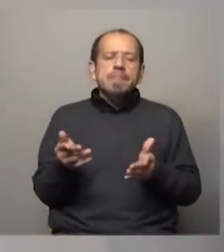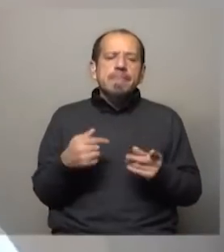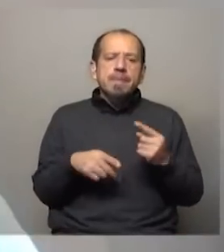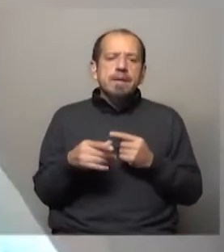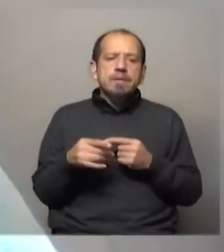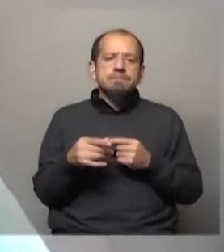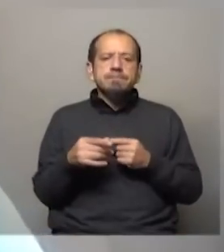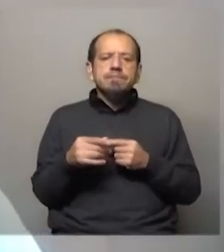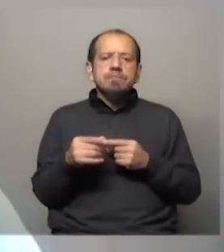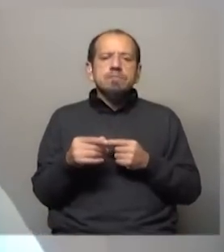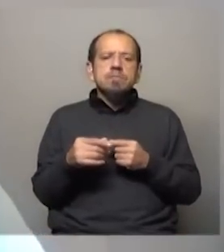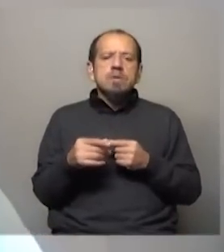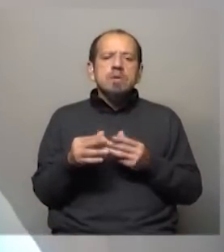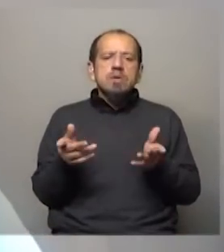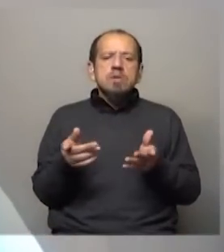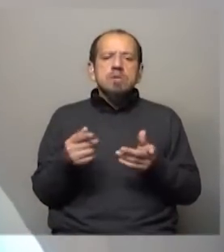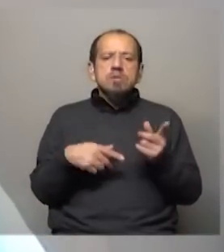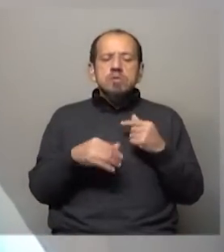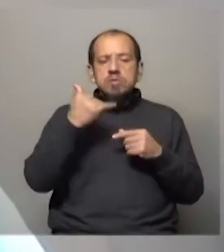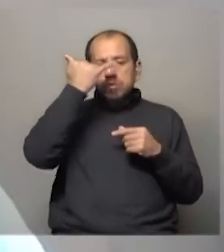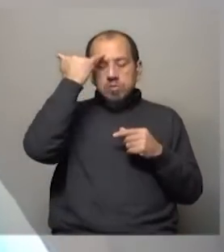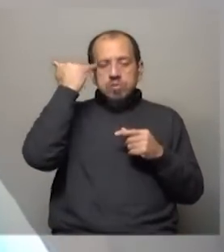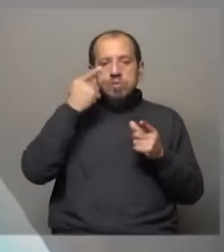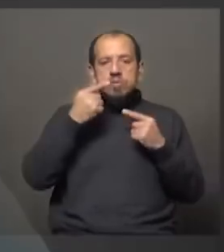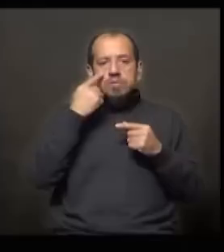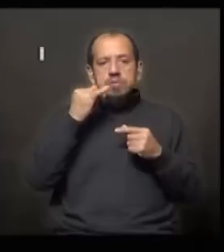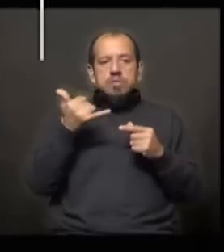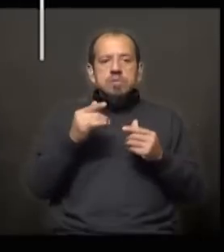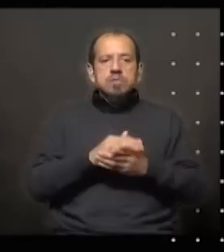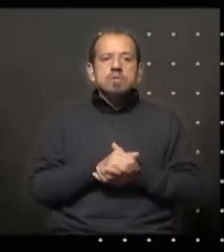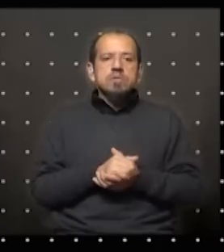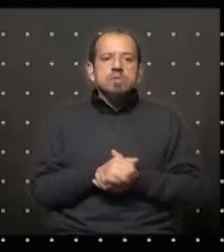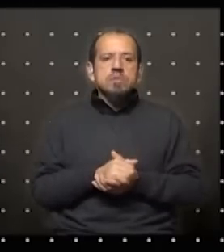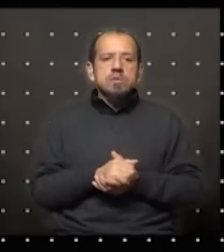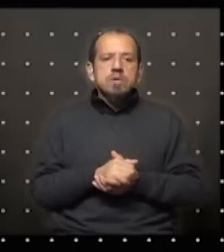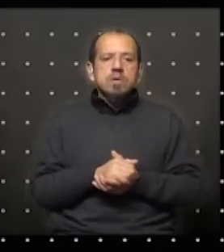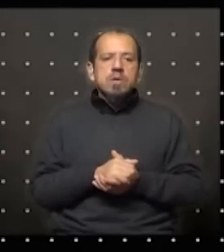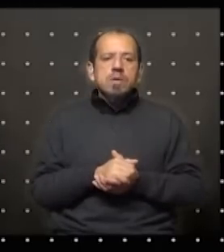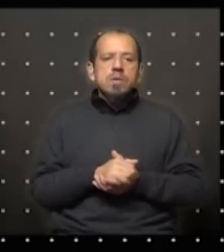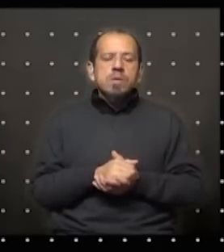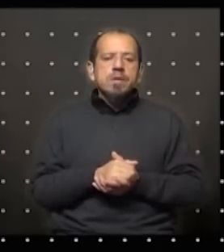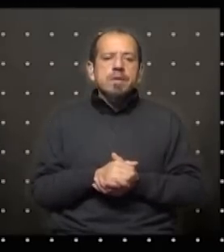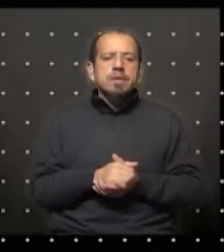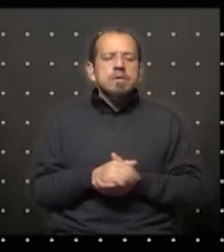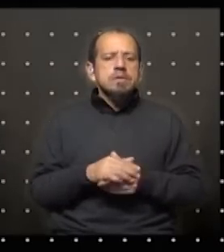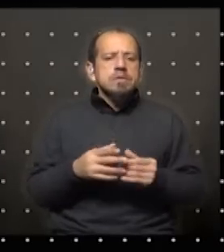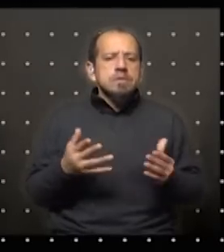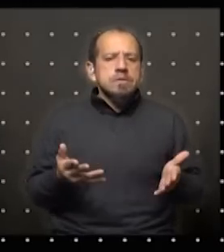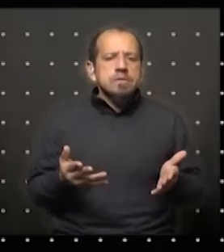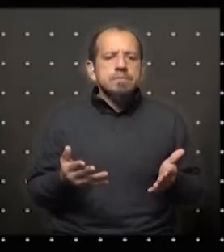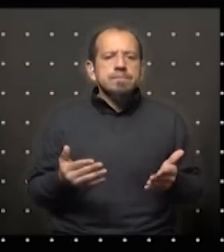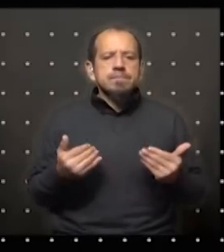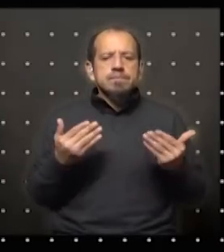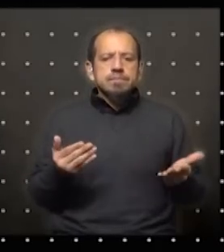son si no son rubios y ojos celestes efectivamente Denis Y qué presión o Qué impacto Mejor dicho